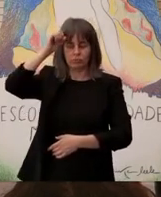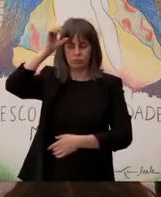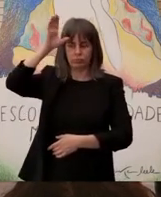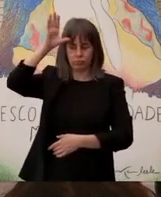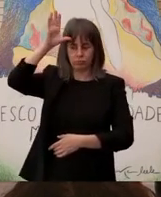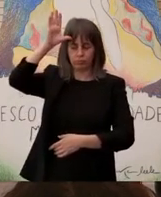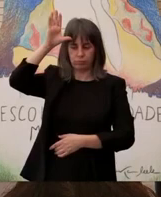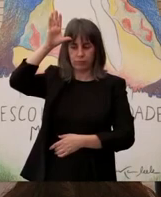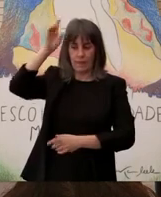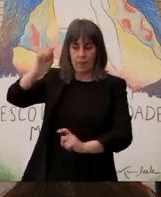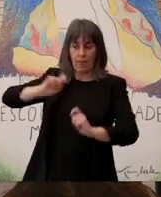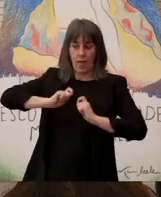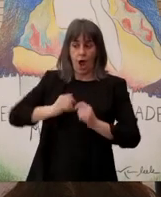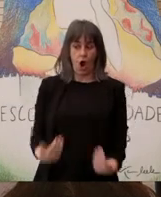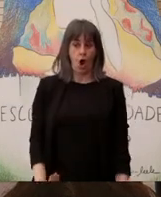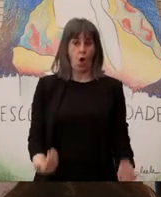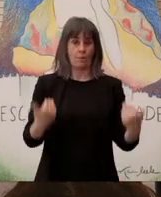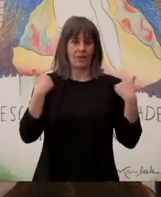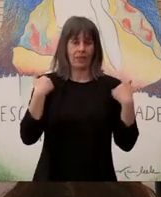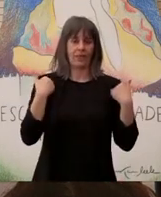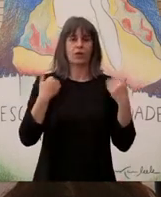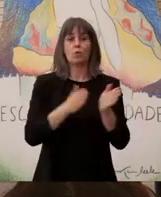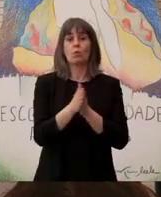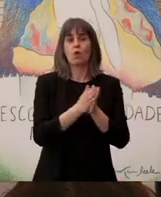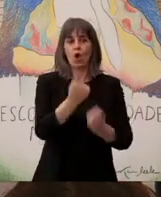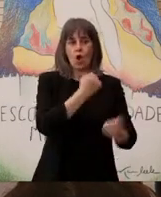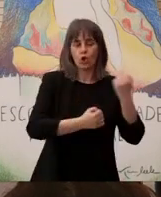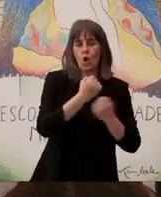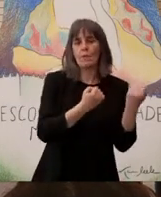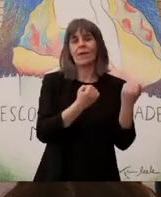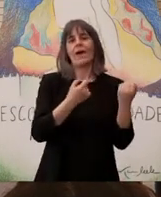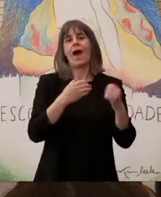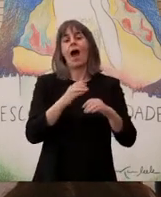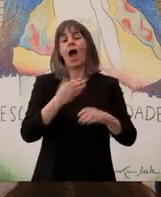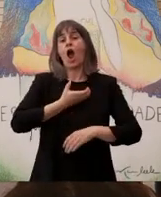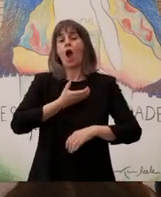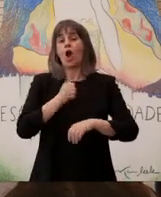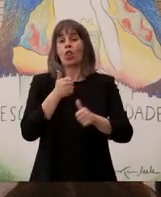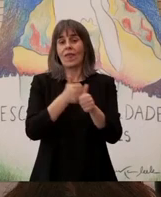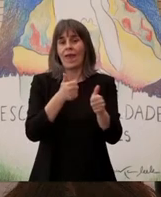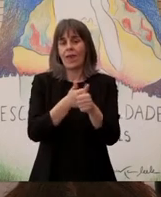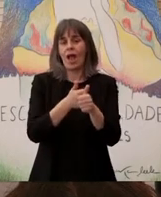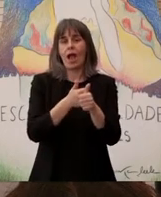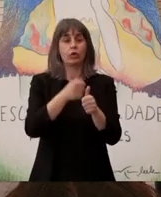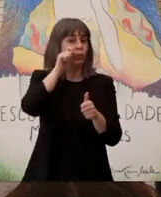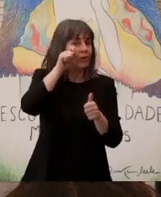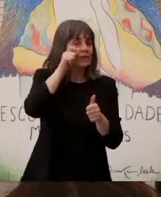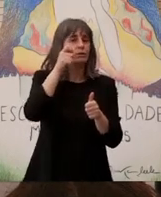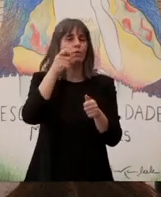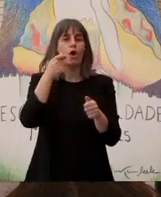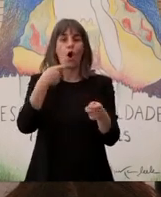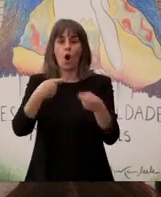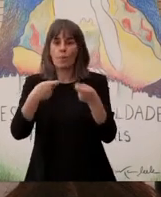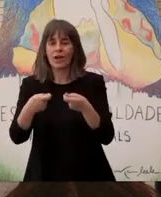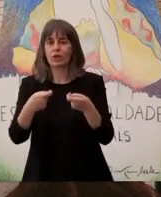me dieron economía promoción económica conseguirera de turismo de comercio y después querían que poner igualdades de últimas haya